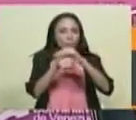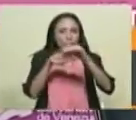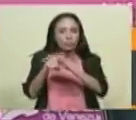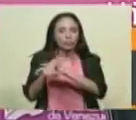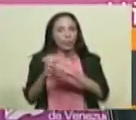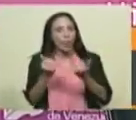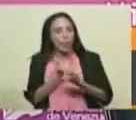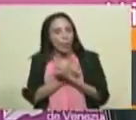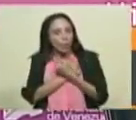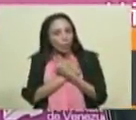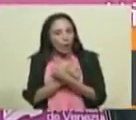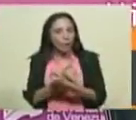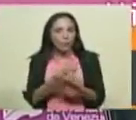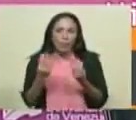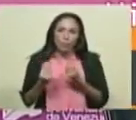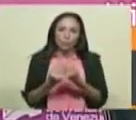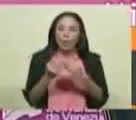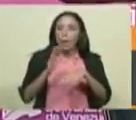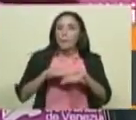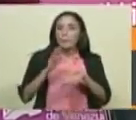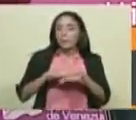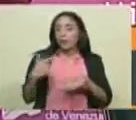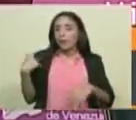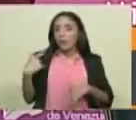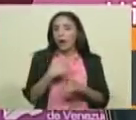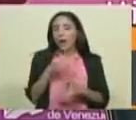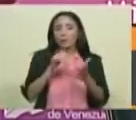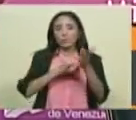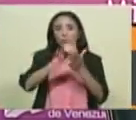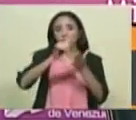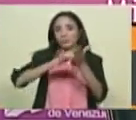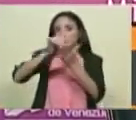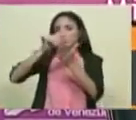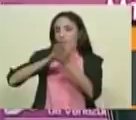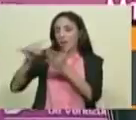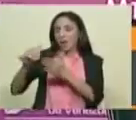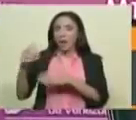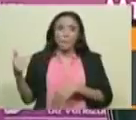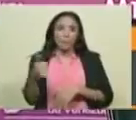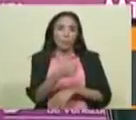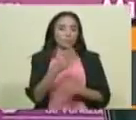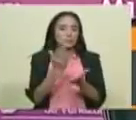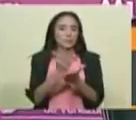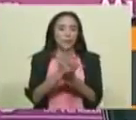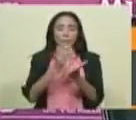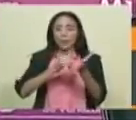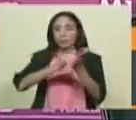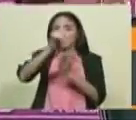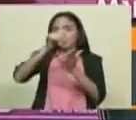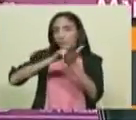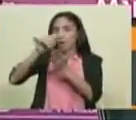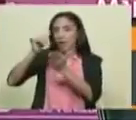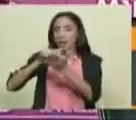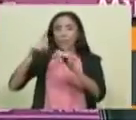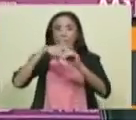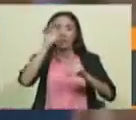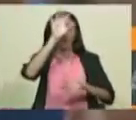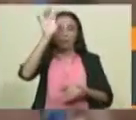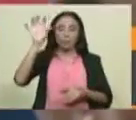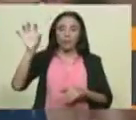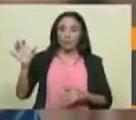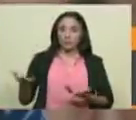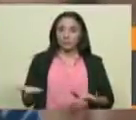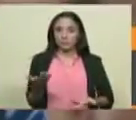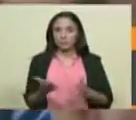al pueblo, porque ellos están muy lejos del pueblo. Nunca han sido pueblo ni nunca serán pueblo. No